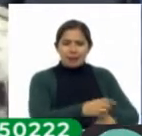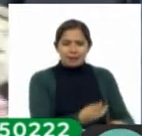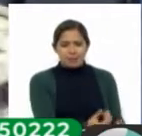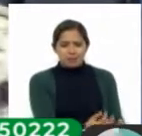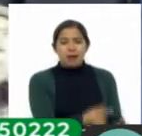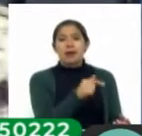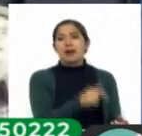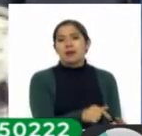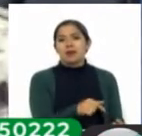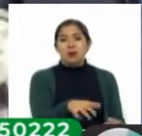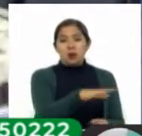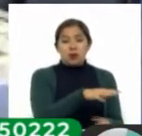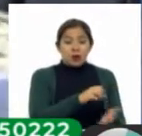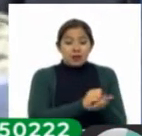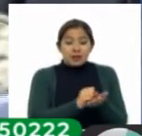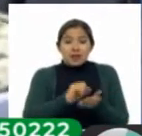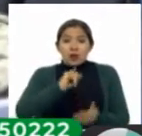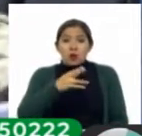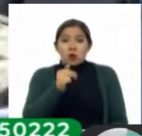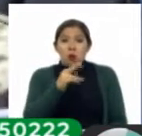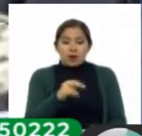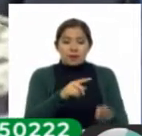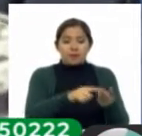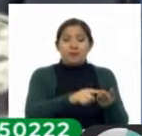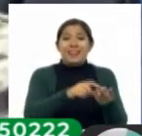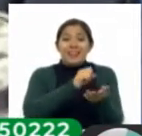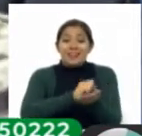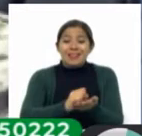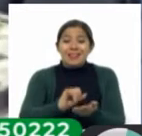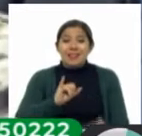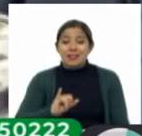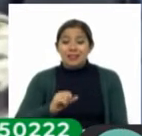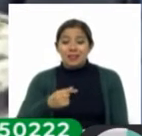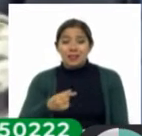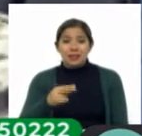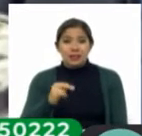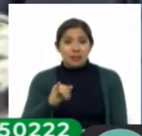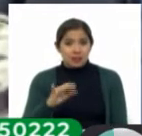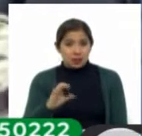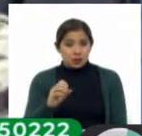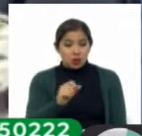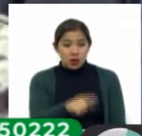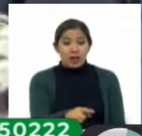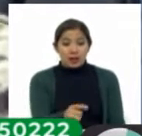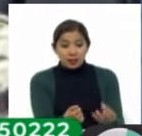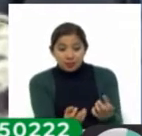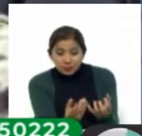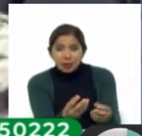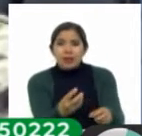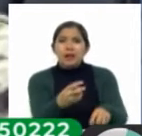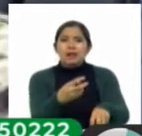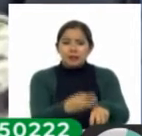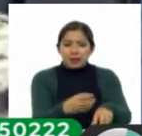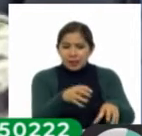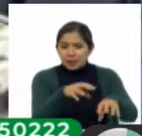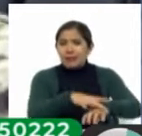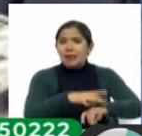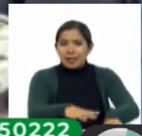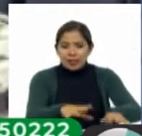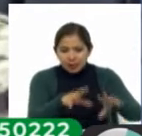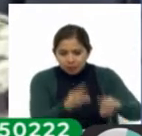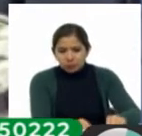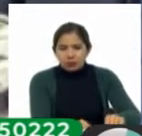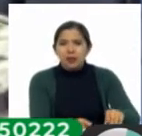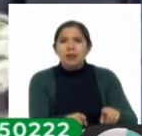Chiquitos. En San Ignacio de Velasco estamos liquidando brasas en Tierra Firme y